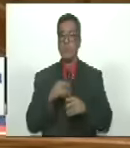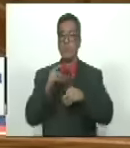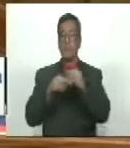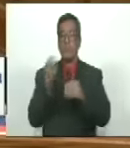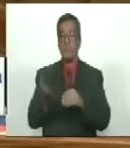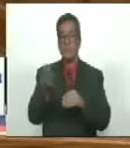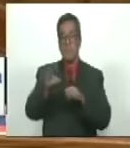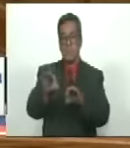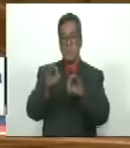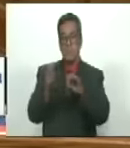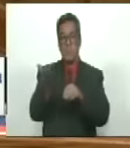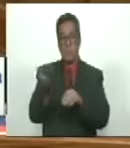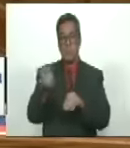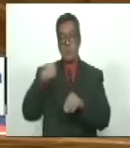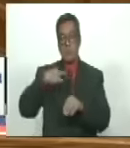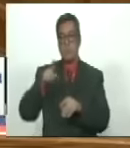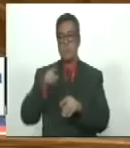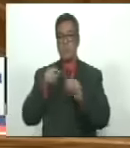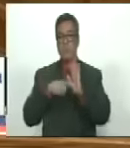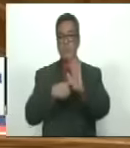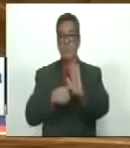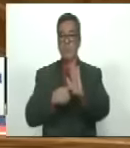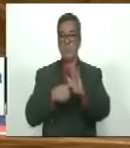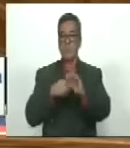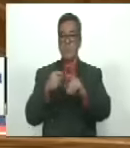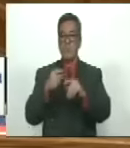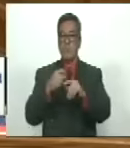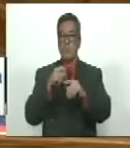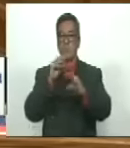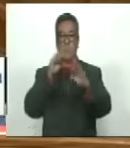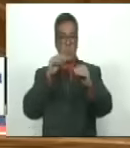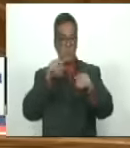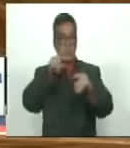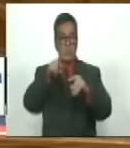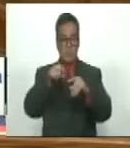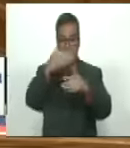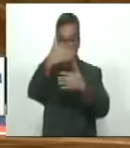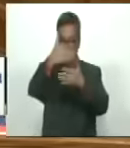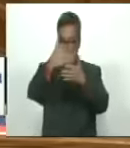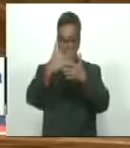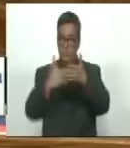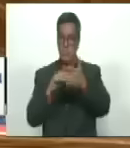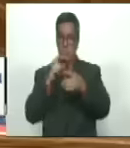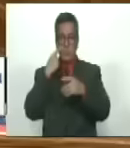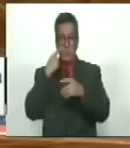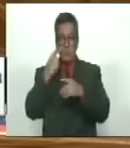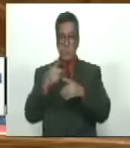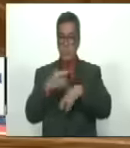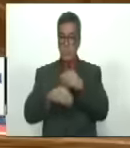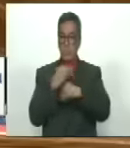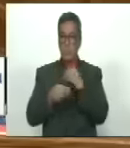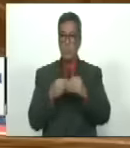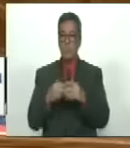valoramos de ella? Tiene una exposición de motivos que de verdad se ve que se hizo